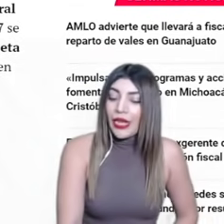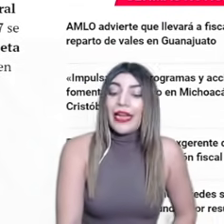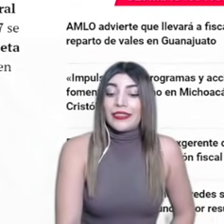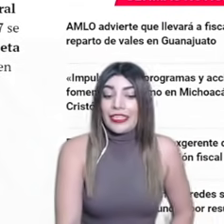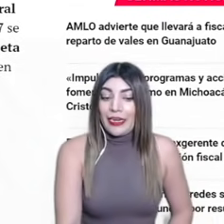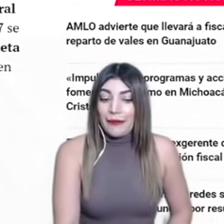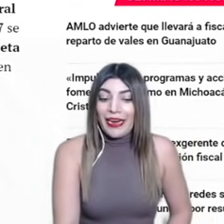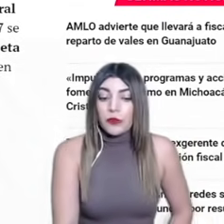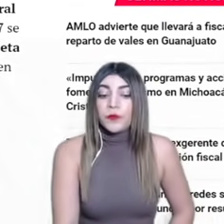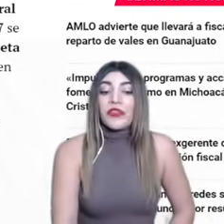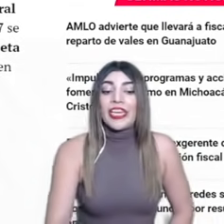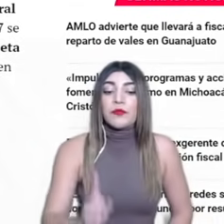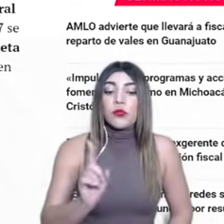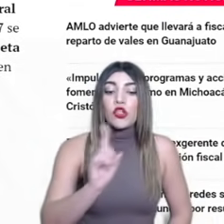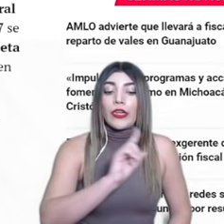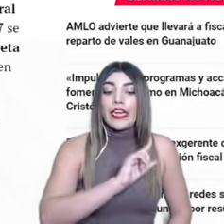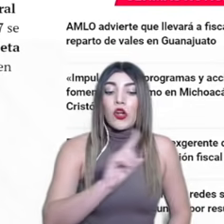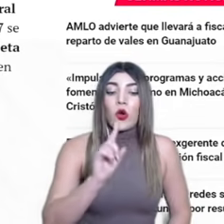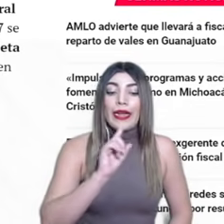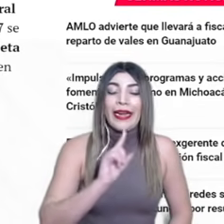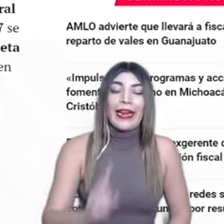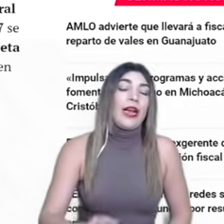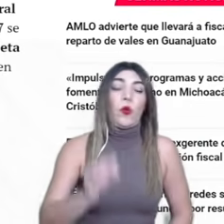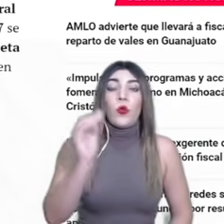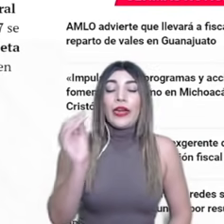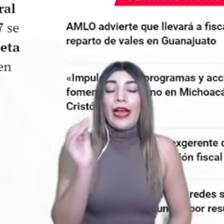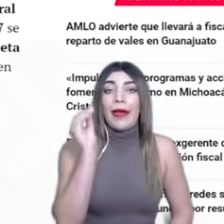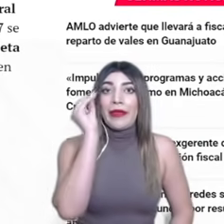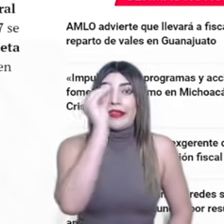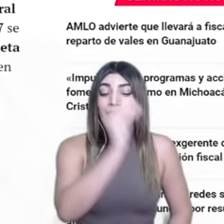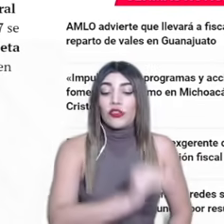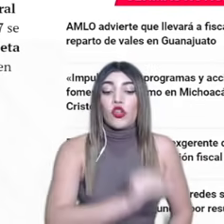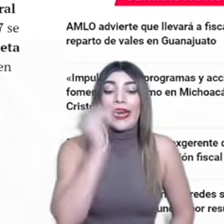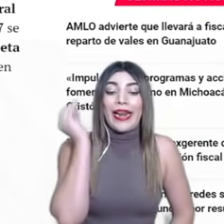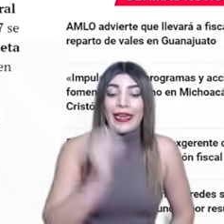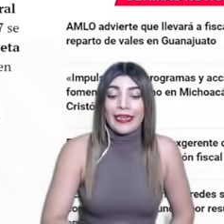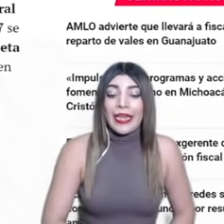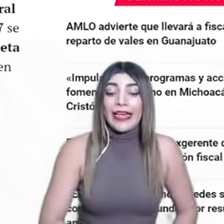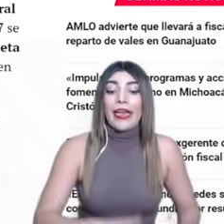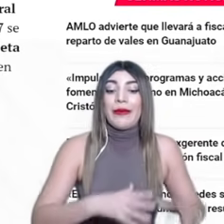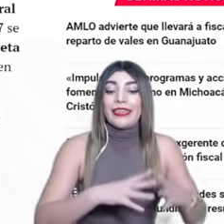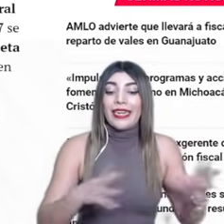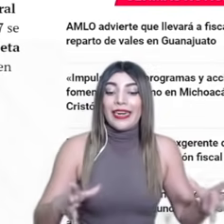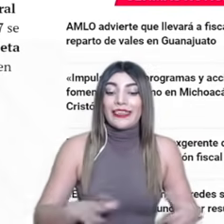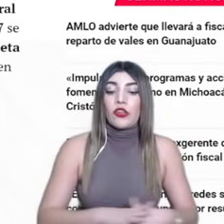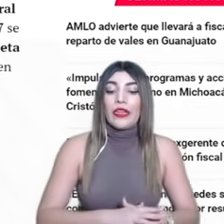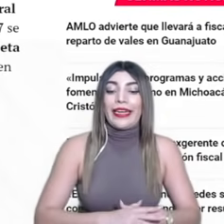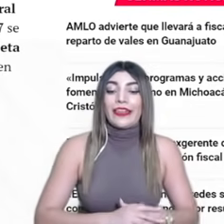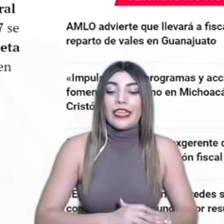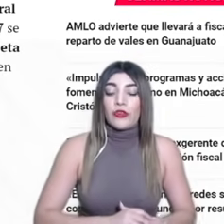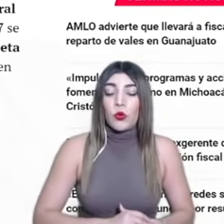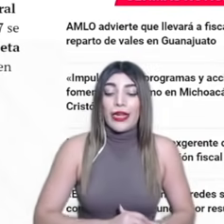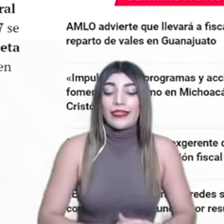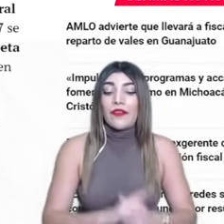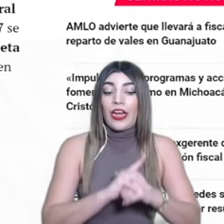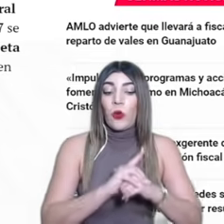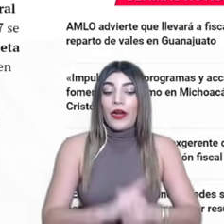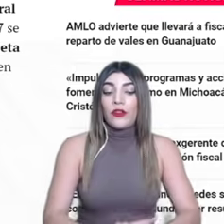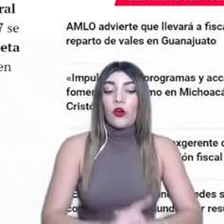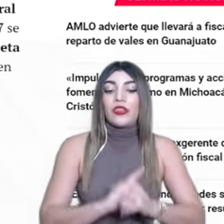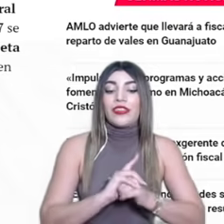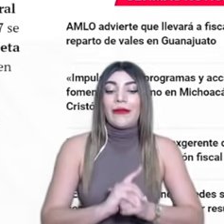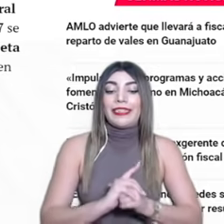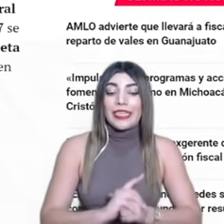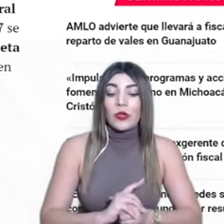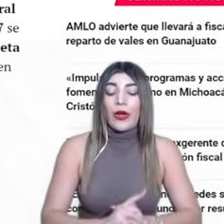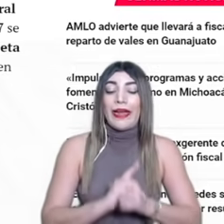gusto. Sin embargo, expuso que no era una amedrentación a la ley que ameritara el retiro de candidaturas de acuerdo